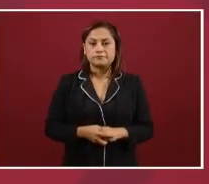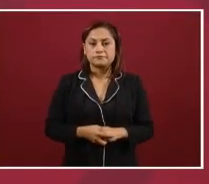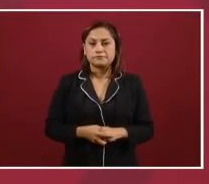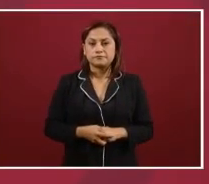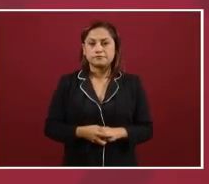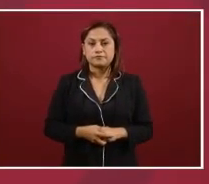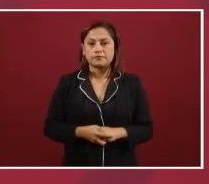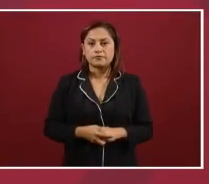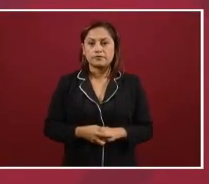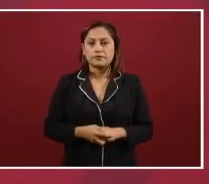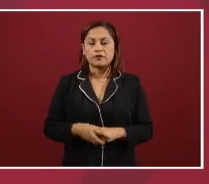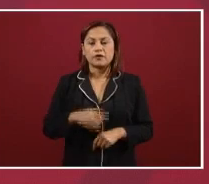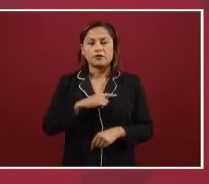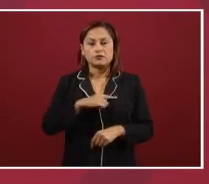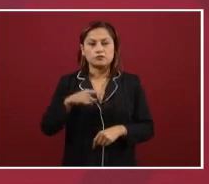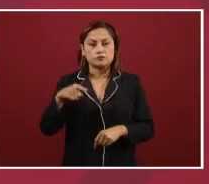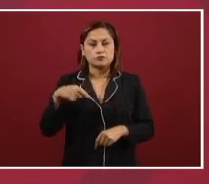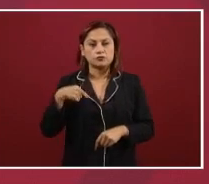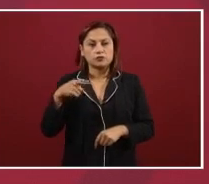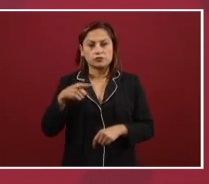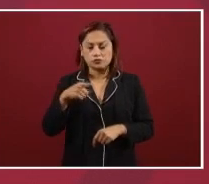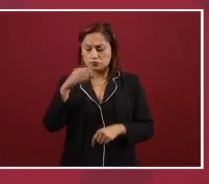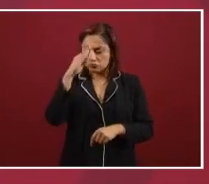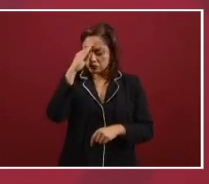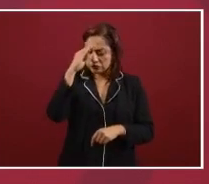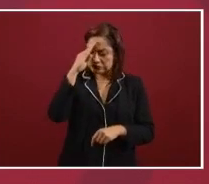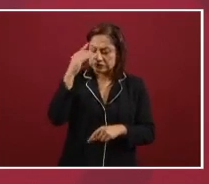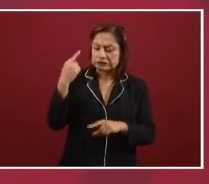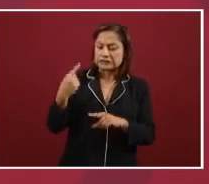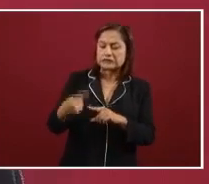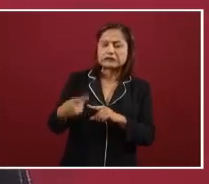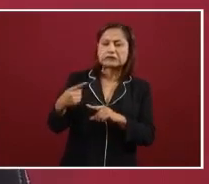establecer un mando, una coordinación,